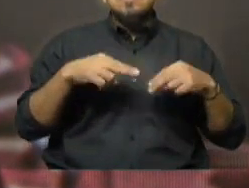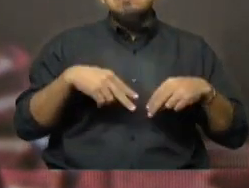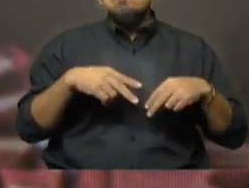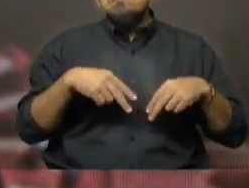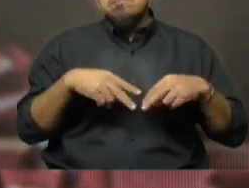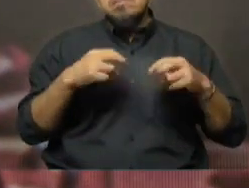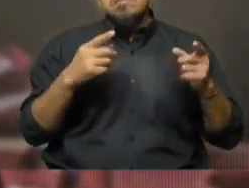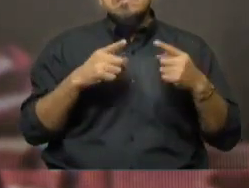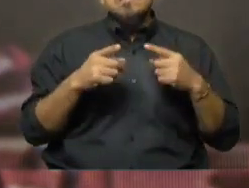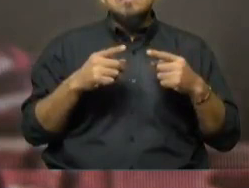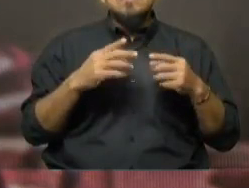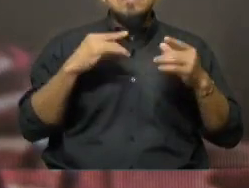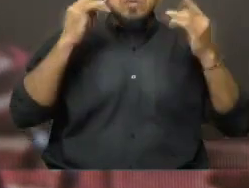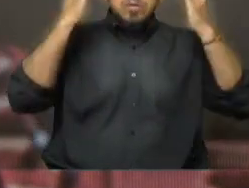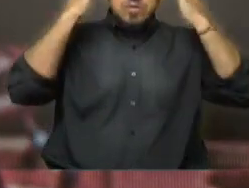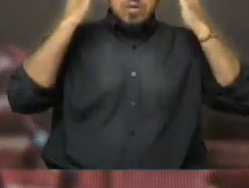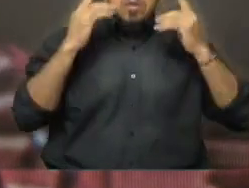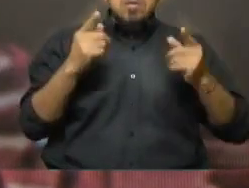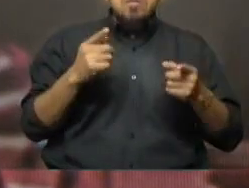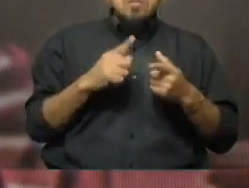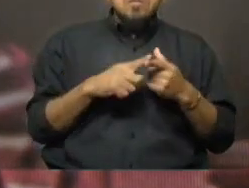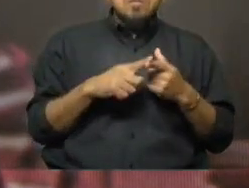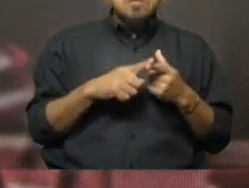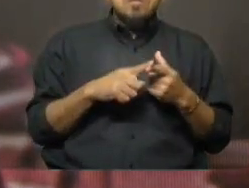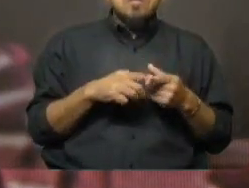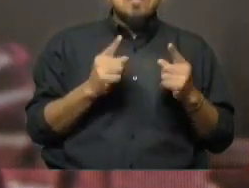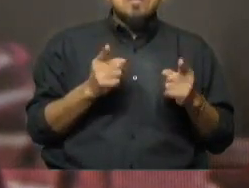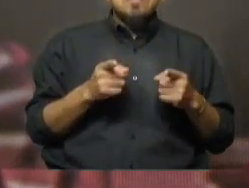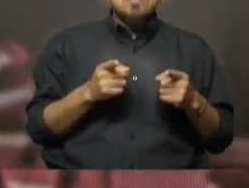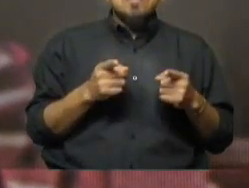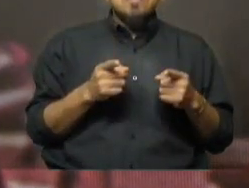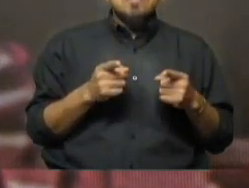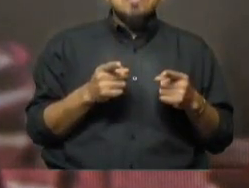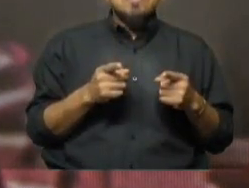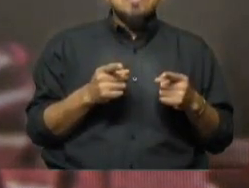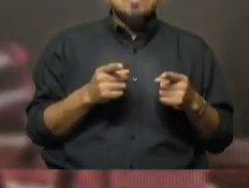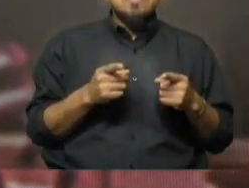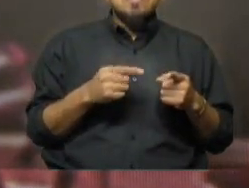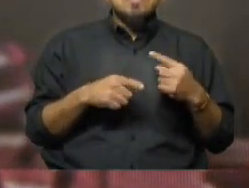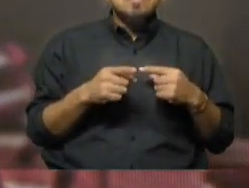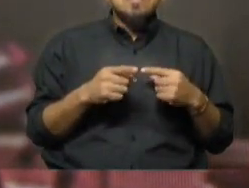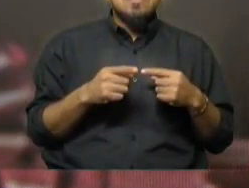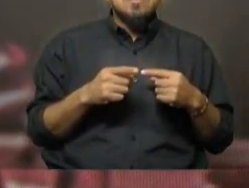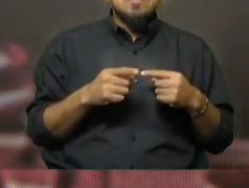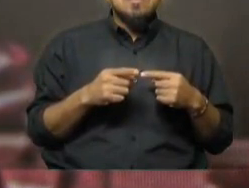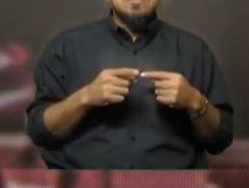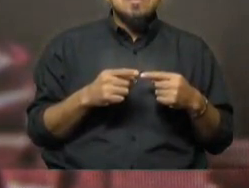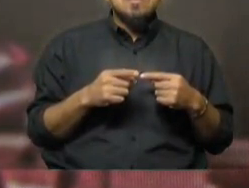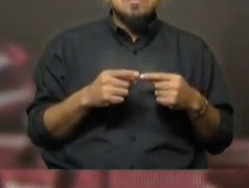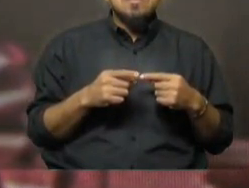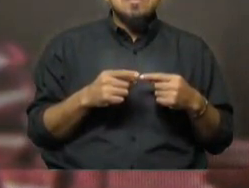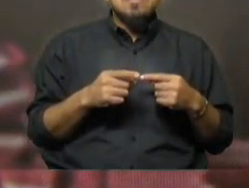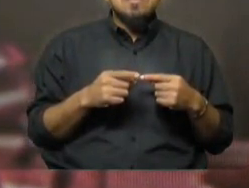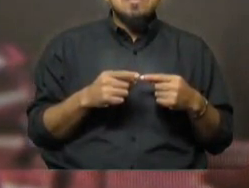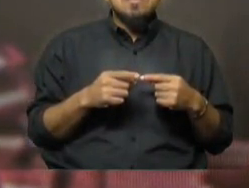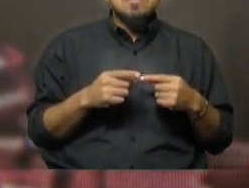que vos decías hoy, bueno, es un tema de educación, bueno, empezar a buscar y también empezar a conocer que hay muchos ciclos de